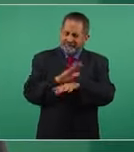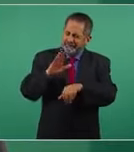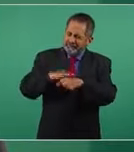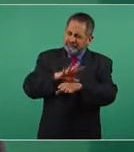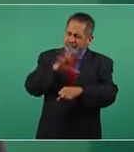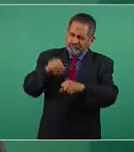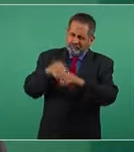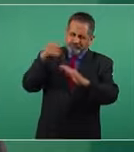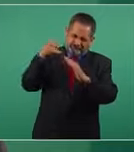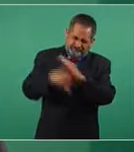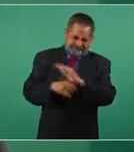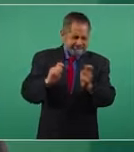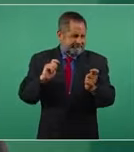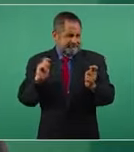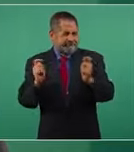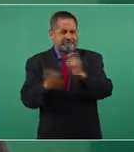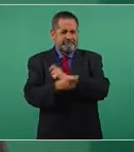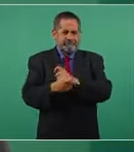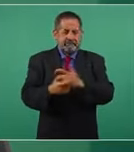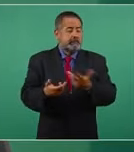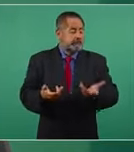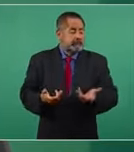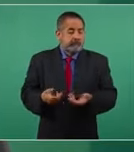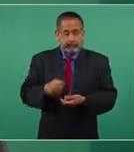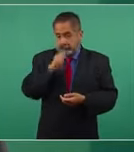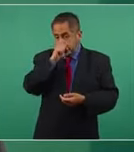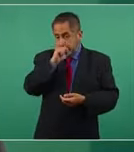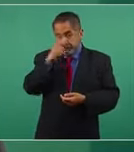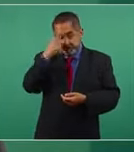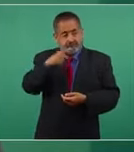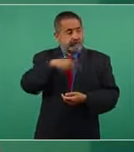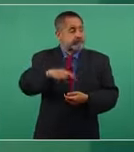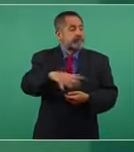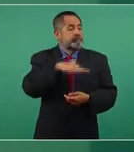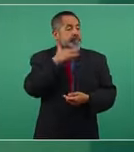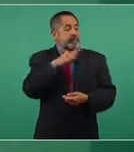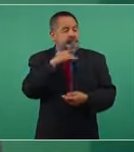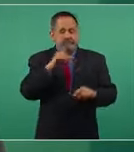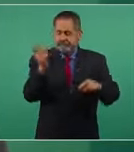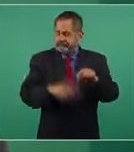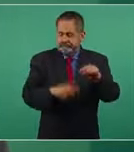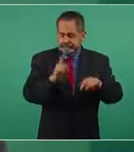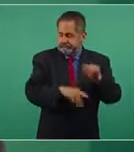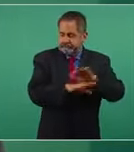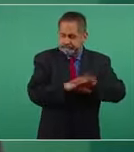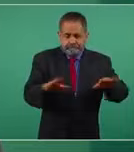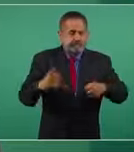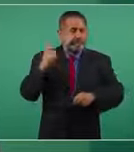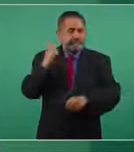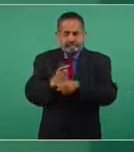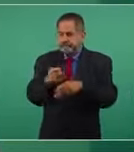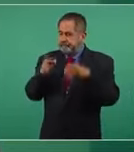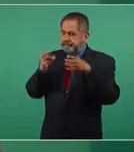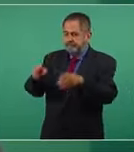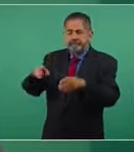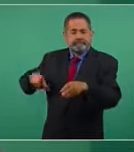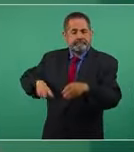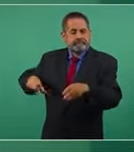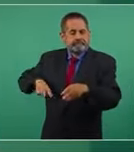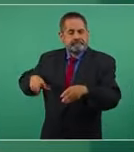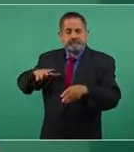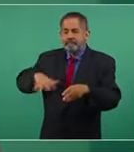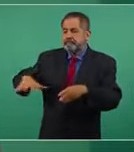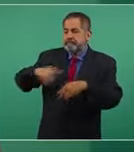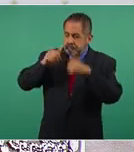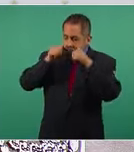profunda reforma y acabar con la corrupción y poner por delante el interés general, el interés del pueblo. Para